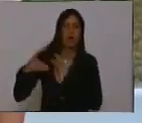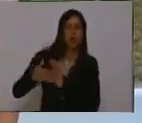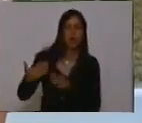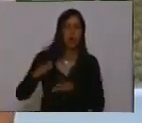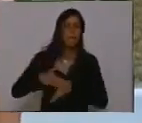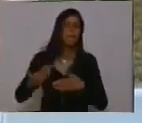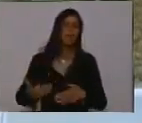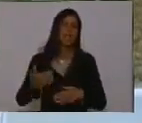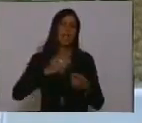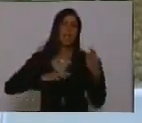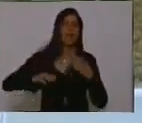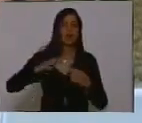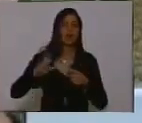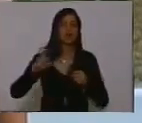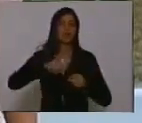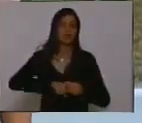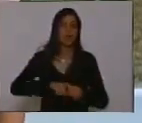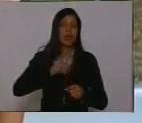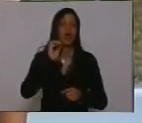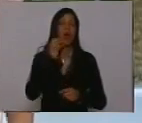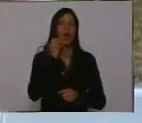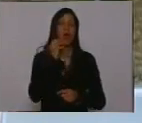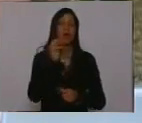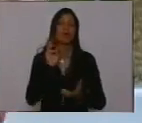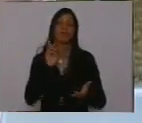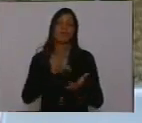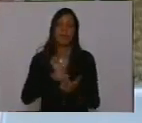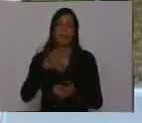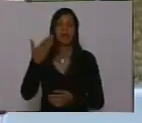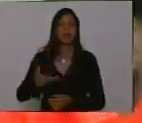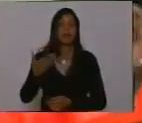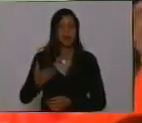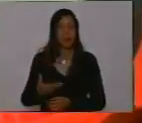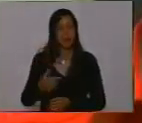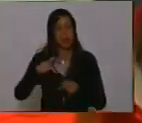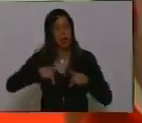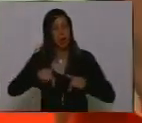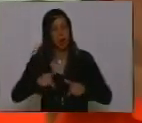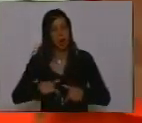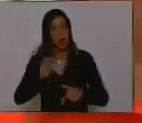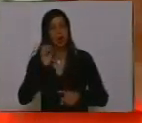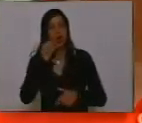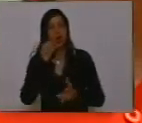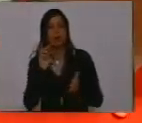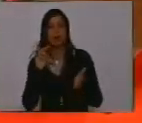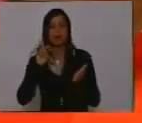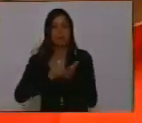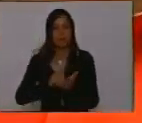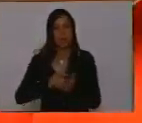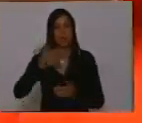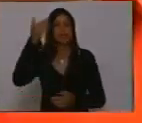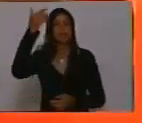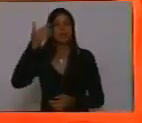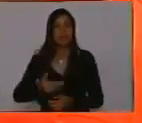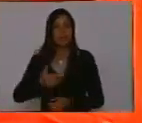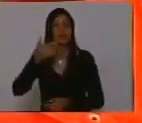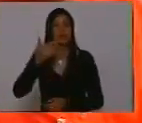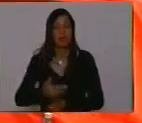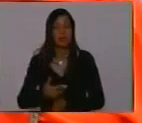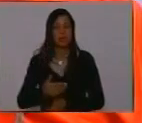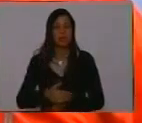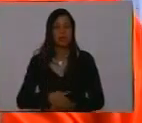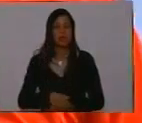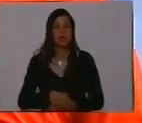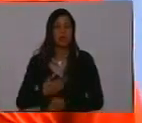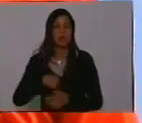una revolución, con el concurso de sus hombres y mujeres. Y hoy, el concurso de sus hombres y mujeres son necesarios. No solo como